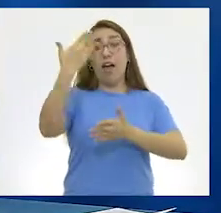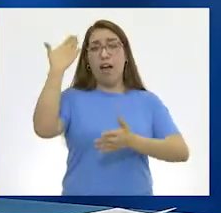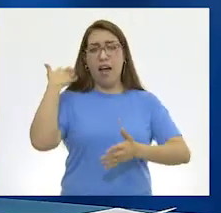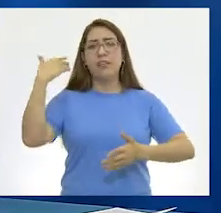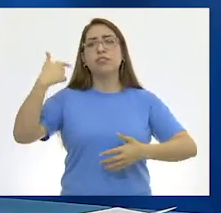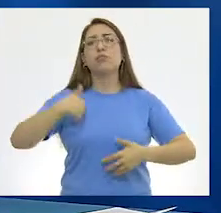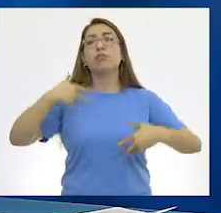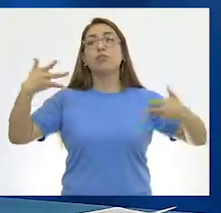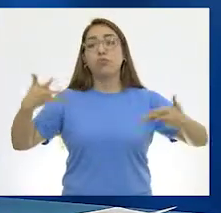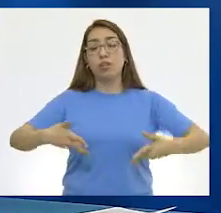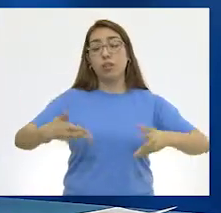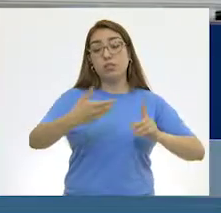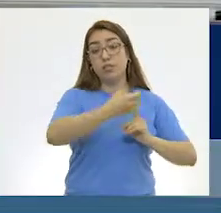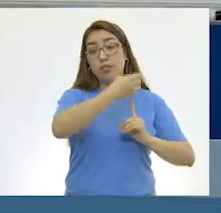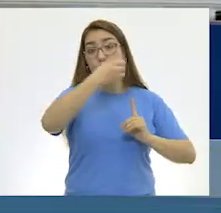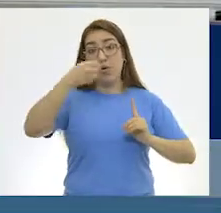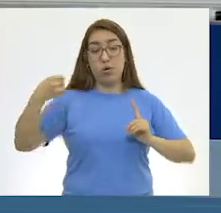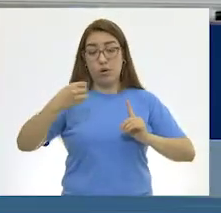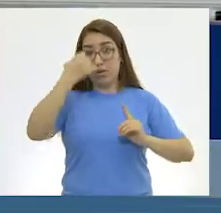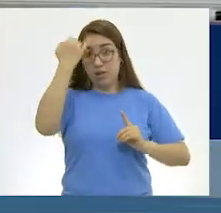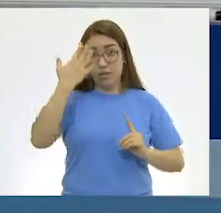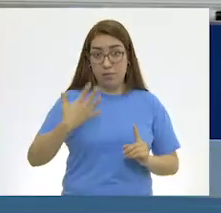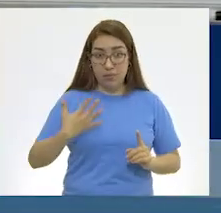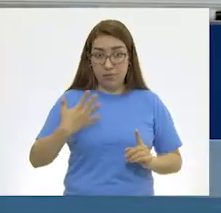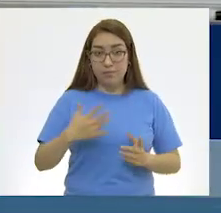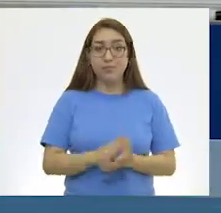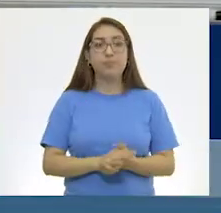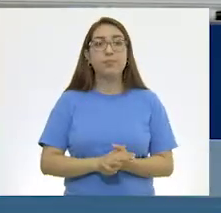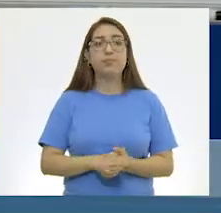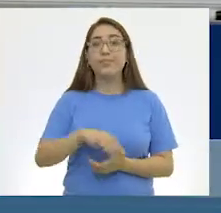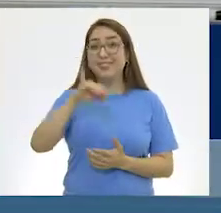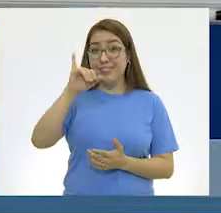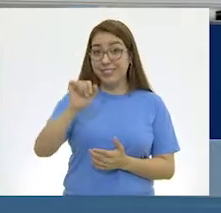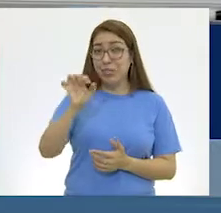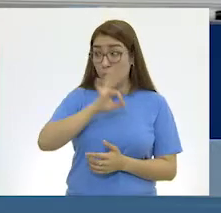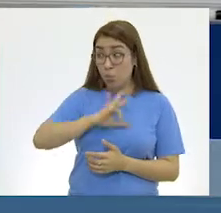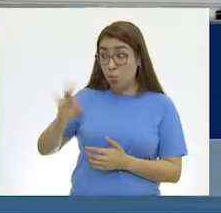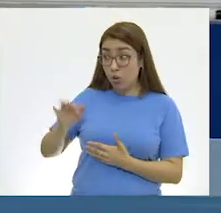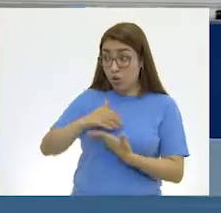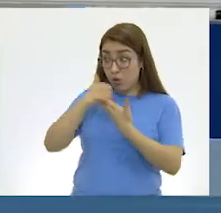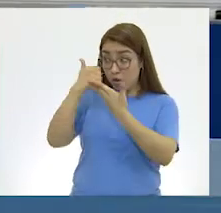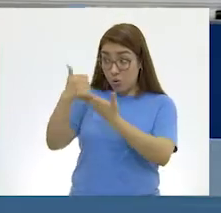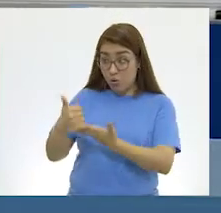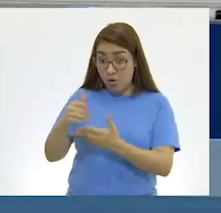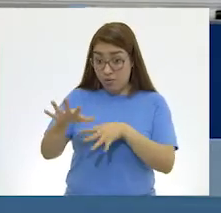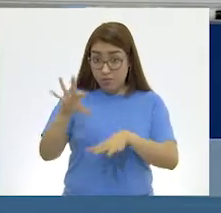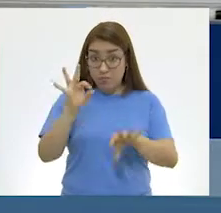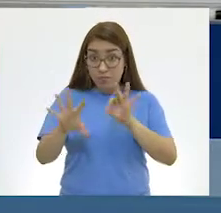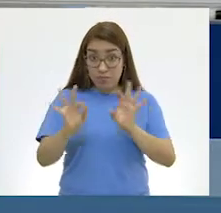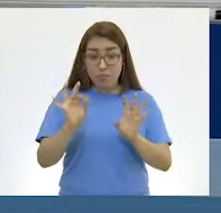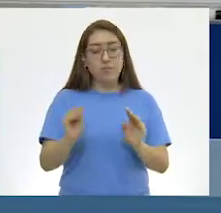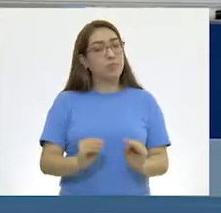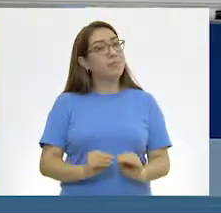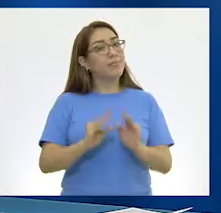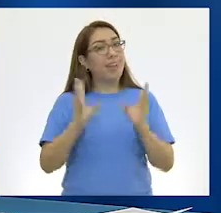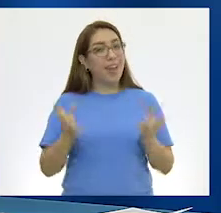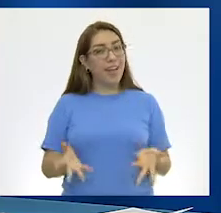mis imágenes. Sí, y ¿le puede ayudar a escogerlas, maestra? Claro que sí,